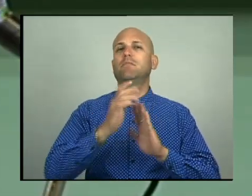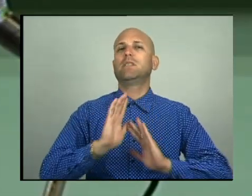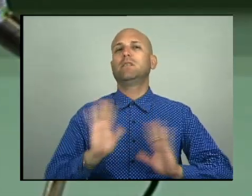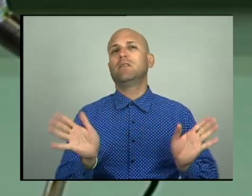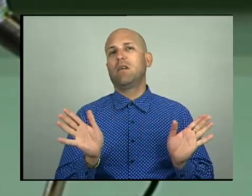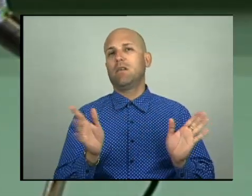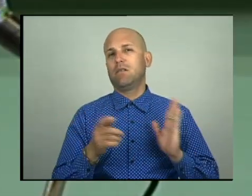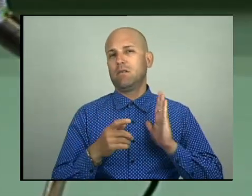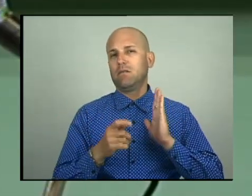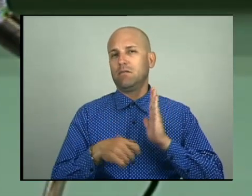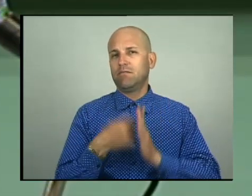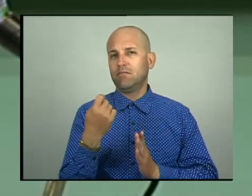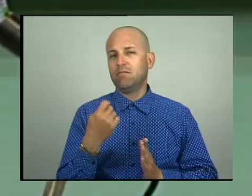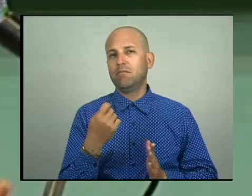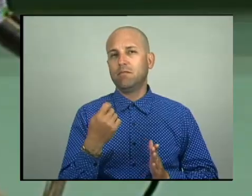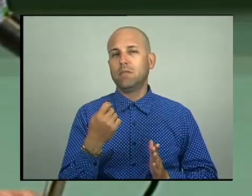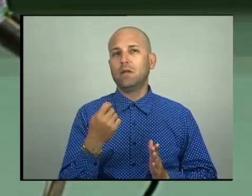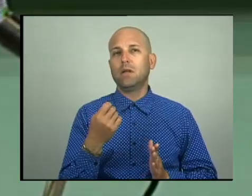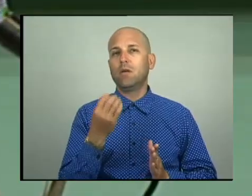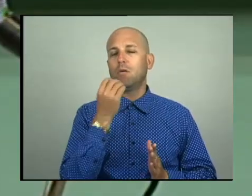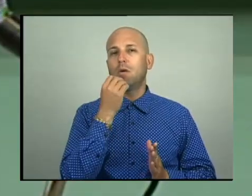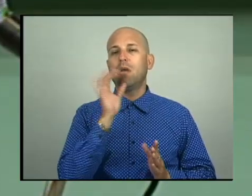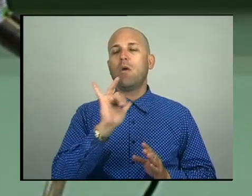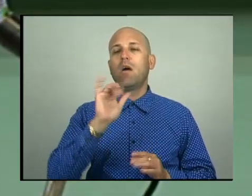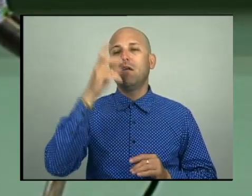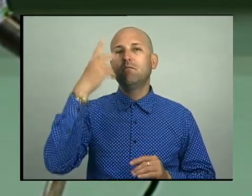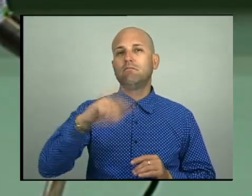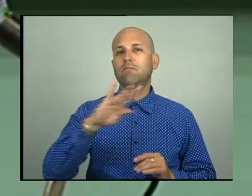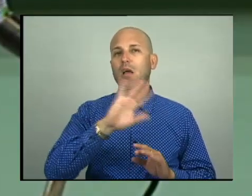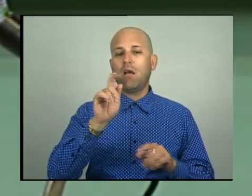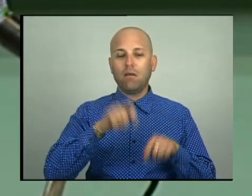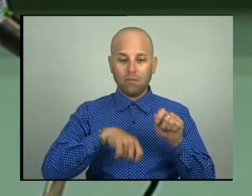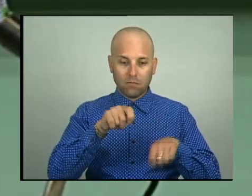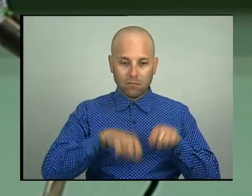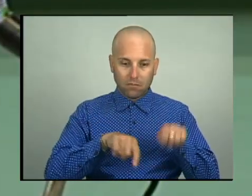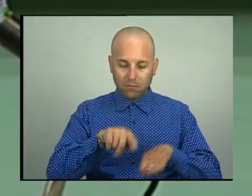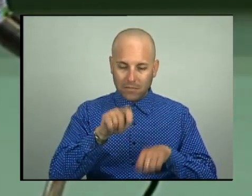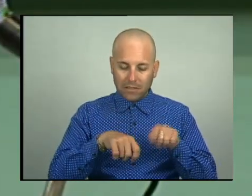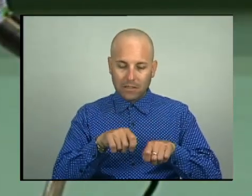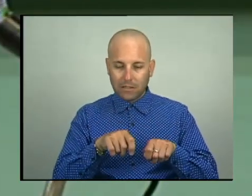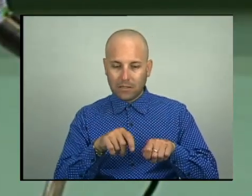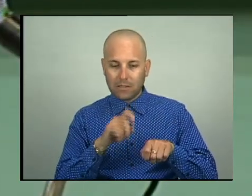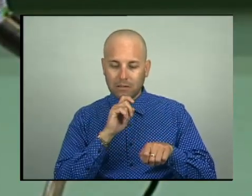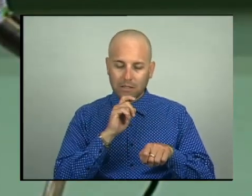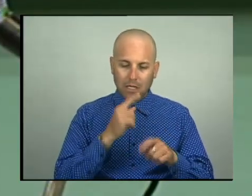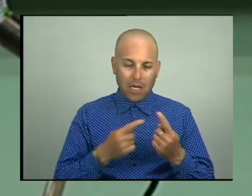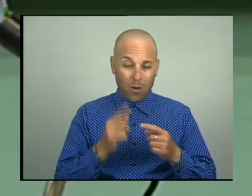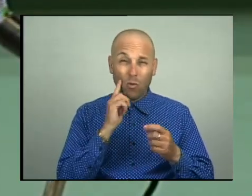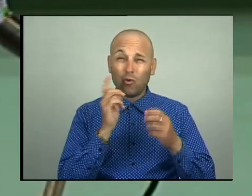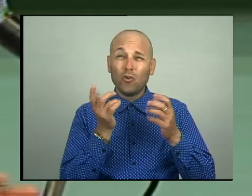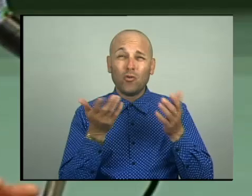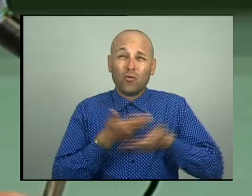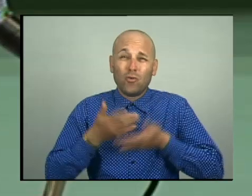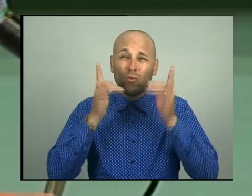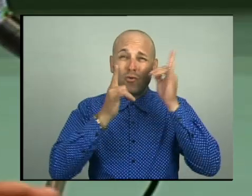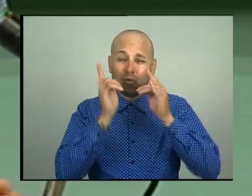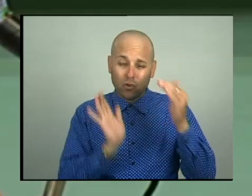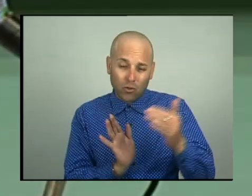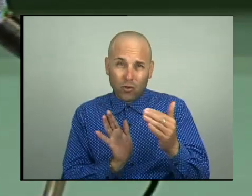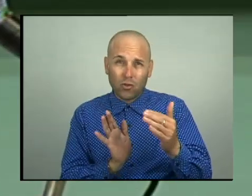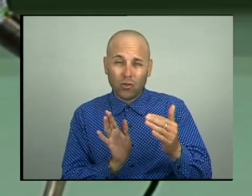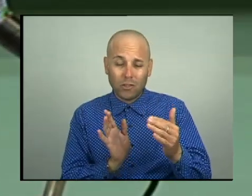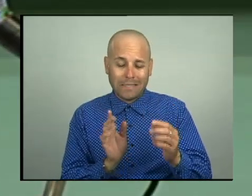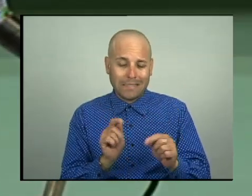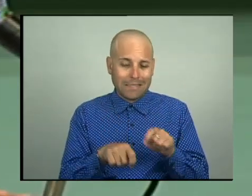y residuos. Secuelas es lo que puede provocar durante el acto quirúrgico el cirujano. Y a veces, pues bueno, hay que poner un